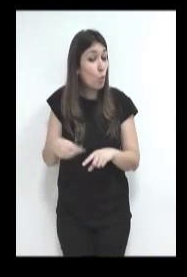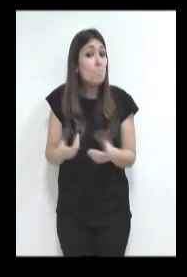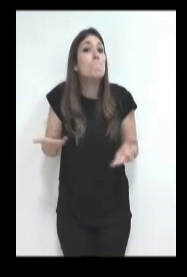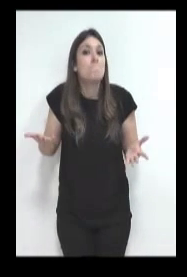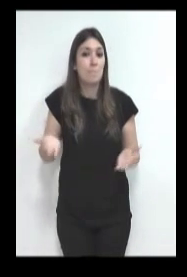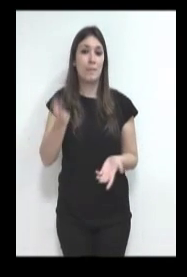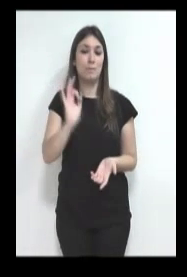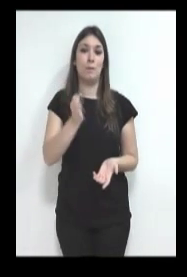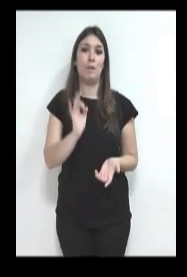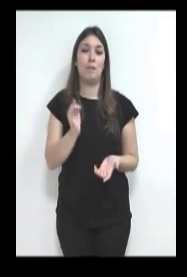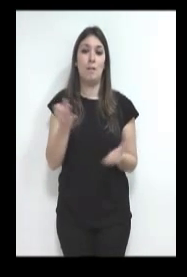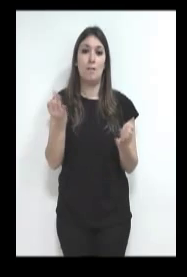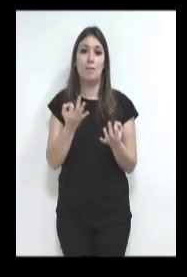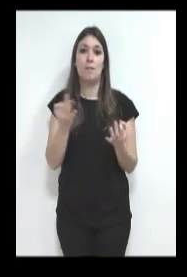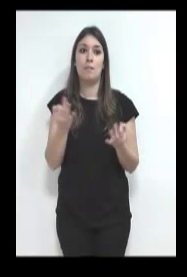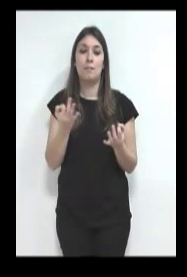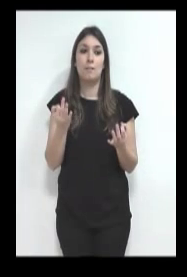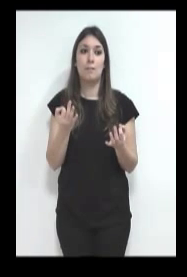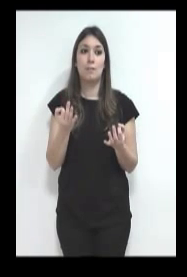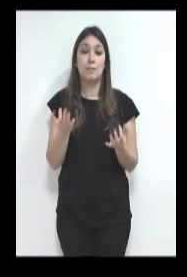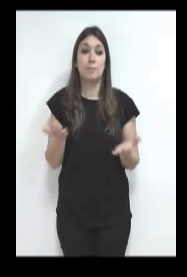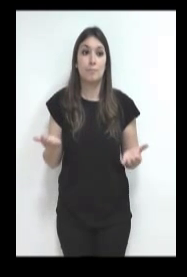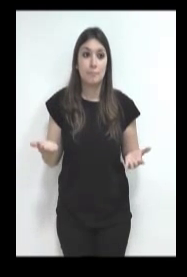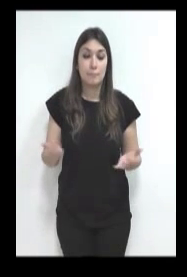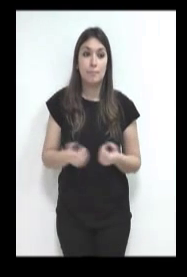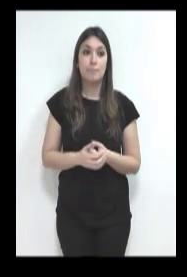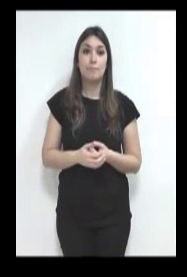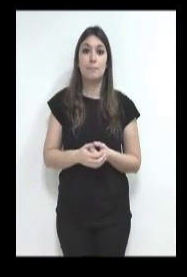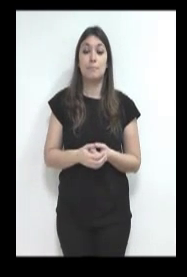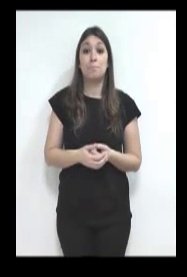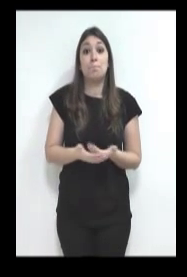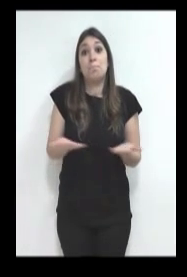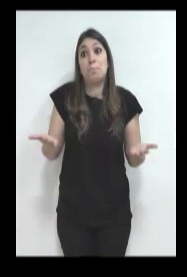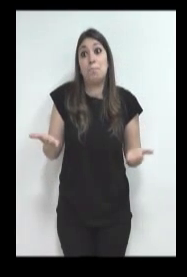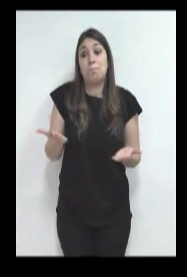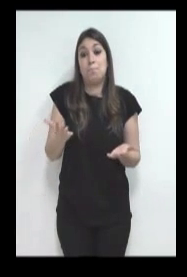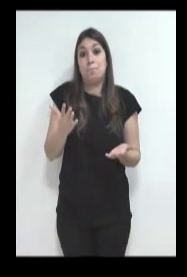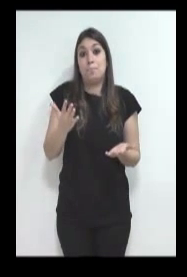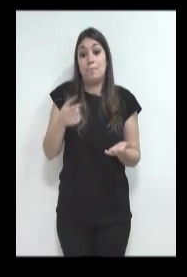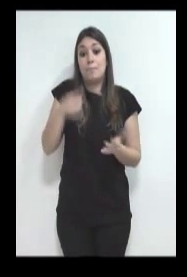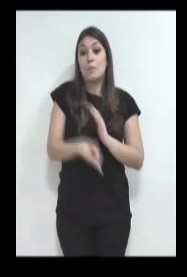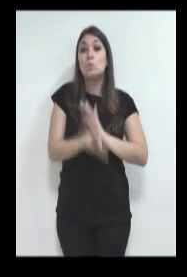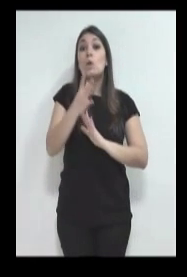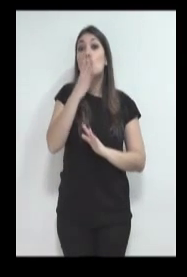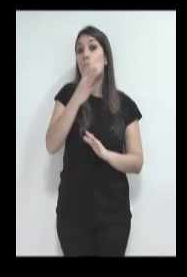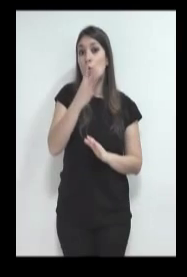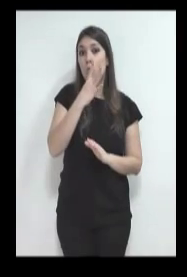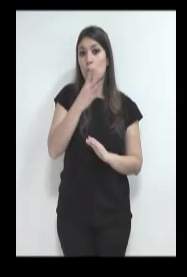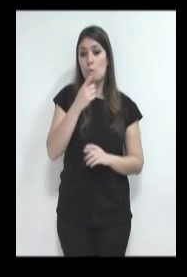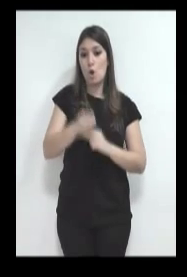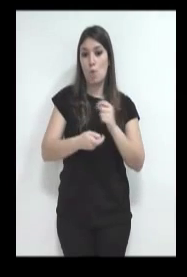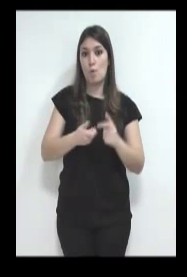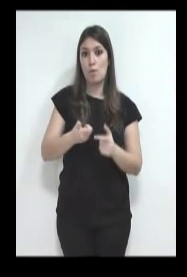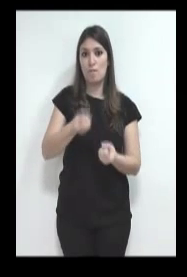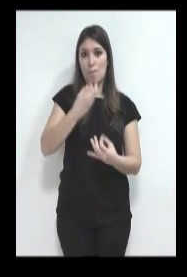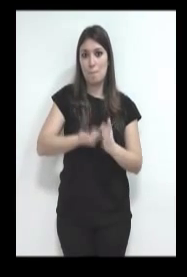Pero sí que es cierto que el principio, ¿no? de todo esto es que cada vez existe